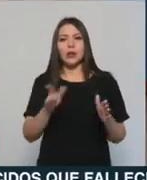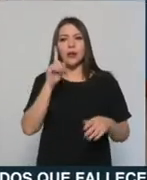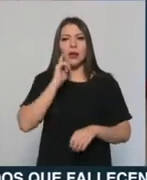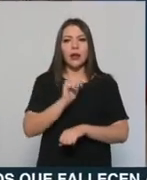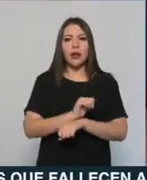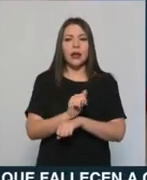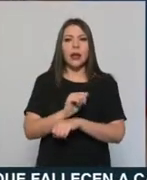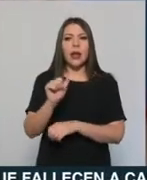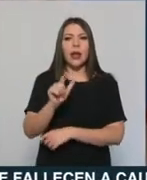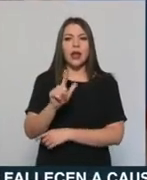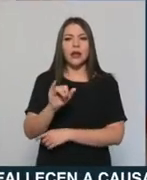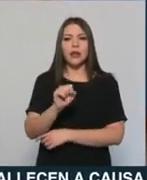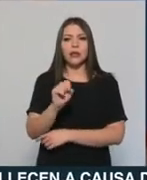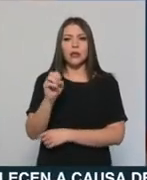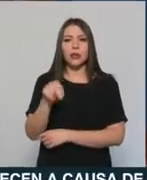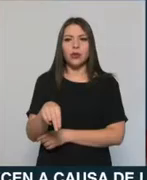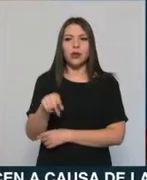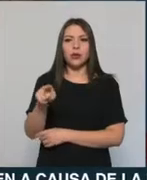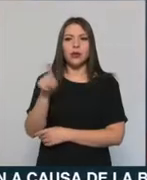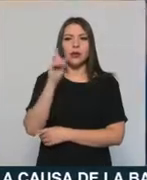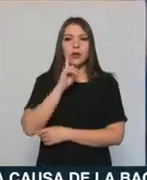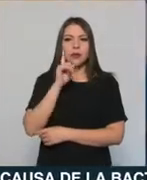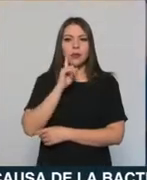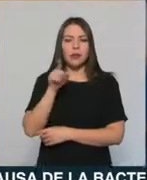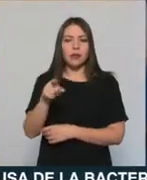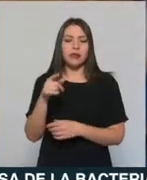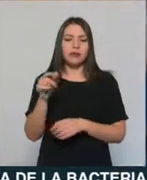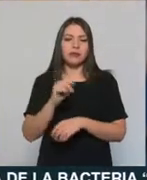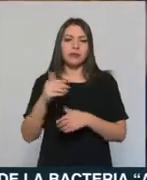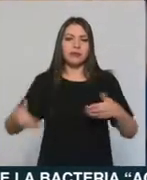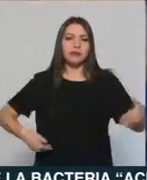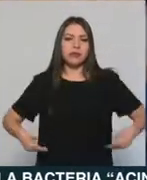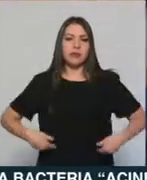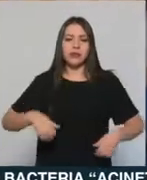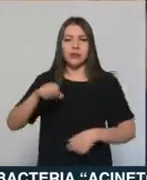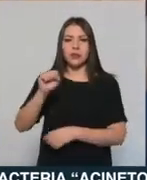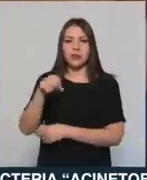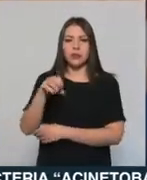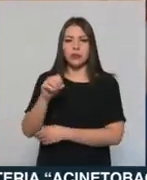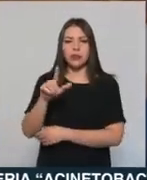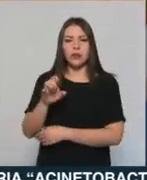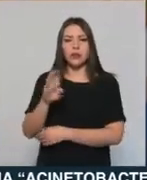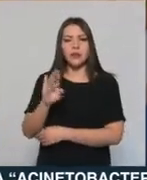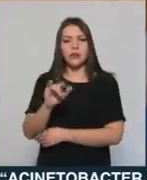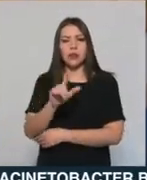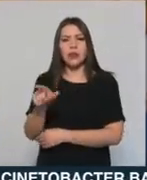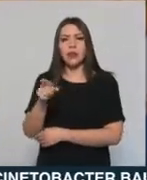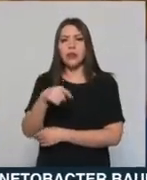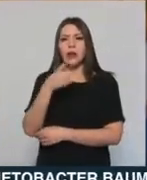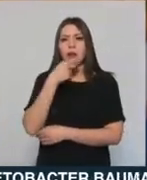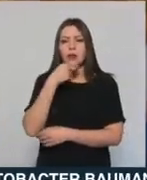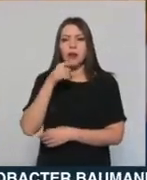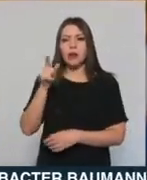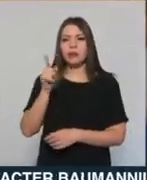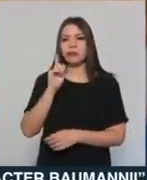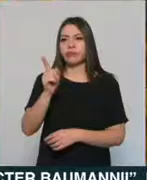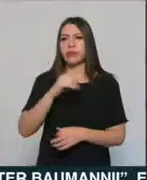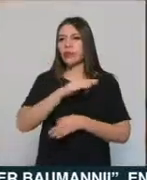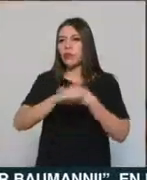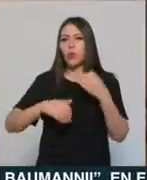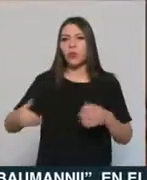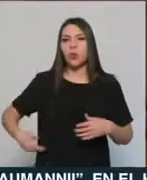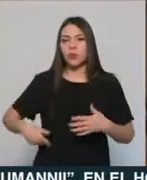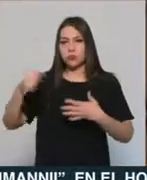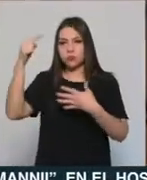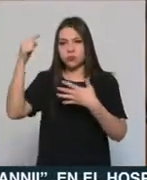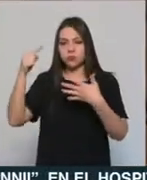su participación en la serie Smallville. El martes pasado, el líder fue declarado culpable de todos los cargos que se le imputaron, entre los